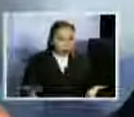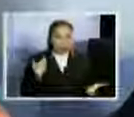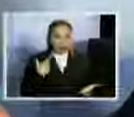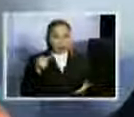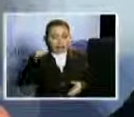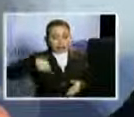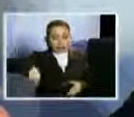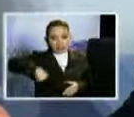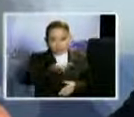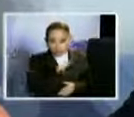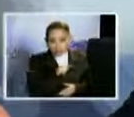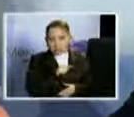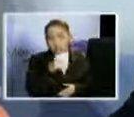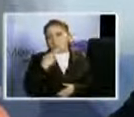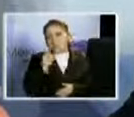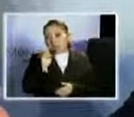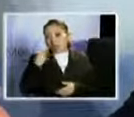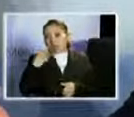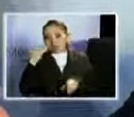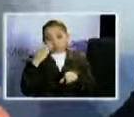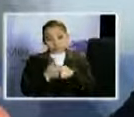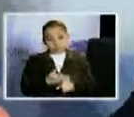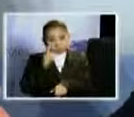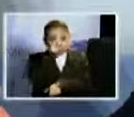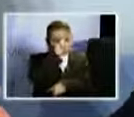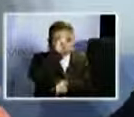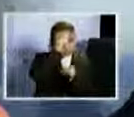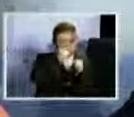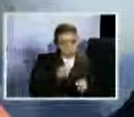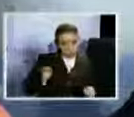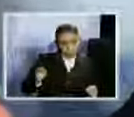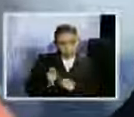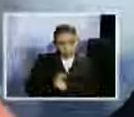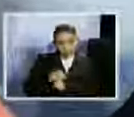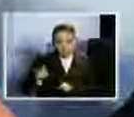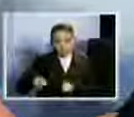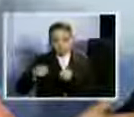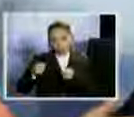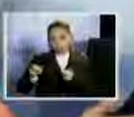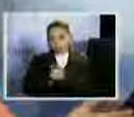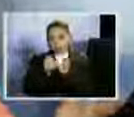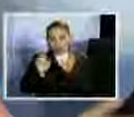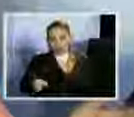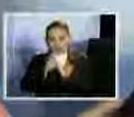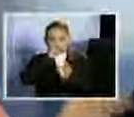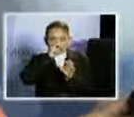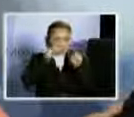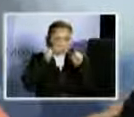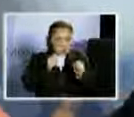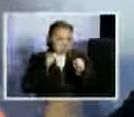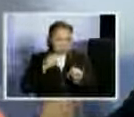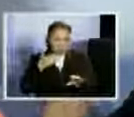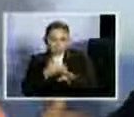esta instancia, pero las sanciones que el Consejo de Seguridad ha dado, por ejemplo, las más fuertes sanciones contra un país